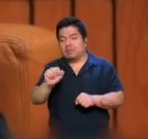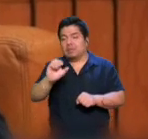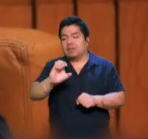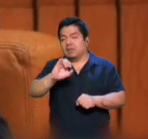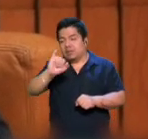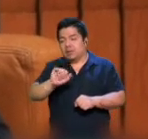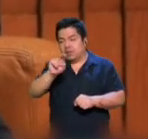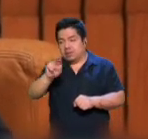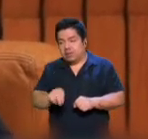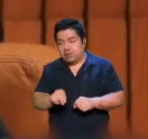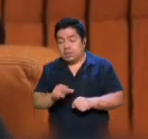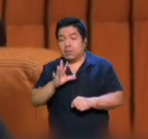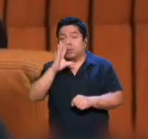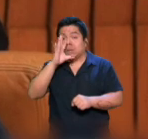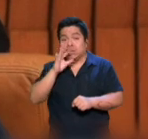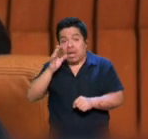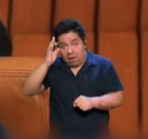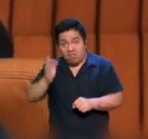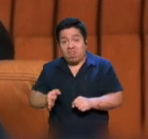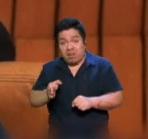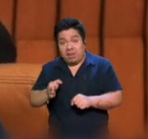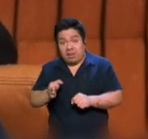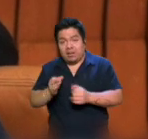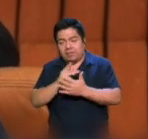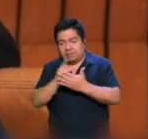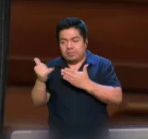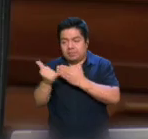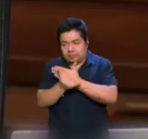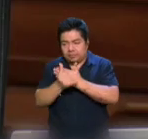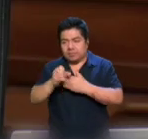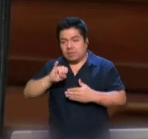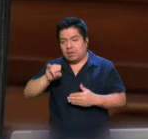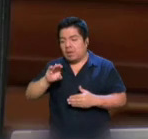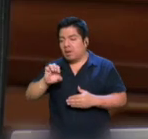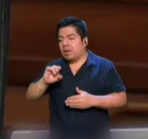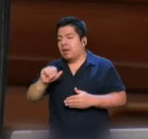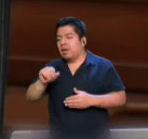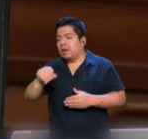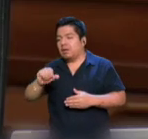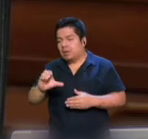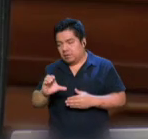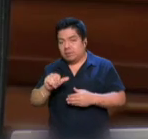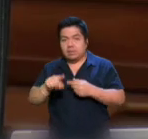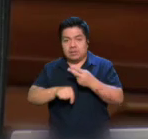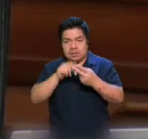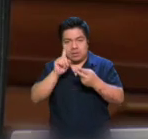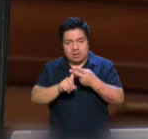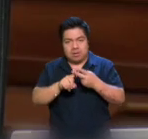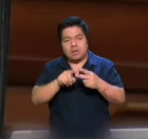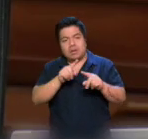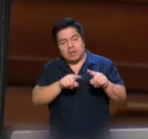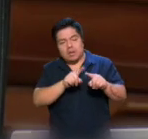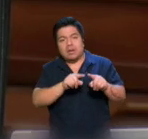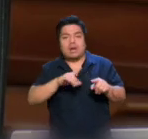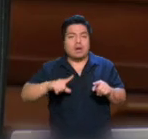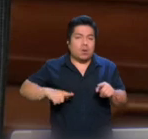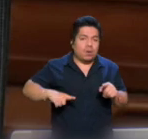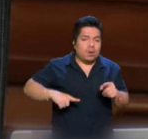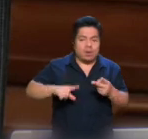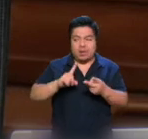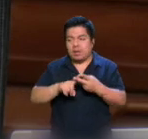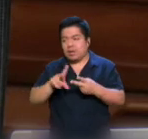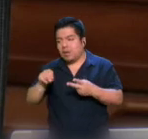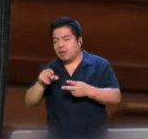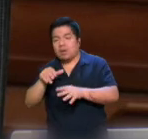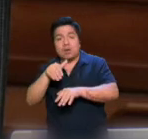de Justicia de la Nación apruebe el proyecto de sentencia de Juan Luis González Alcántara Carrancá y los poderes ejecutivo y legislativo no acaten